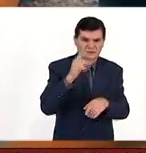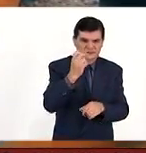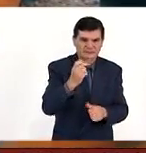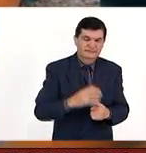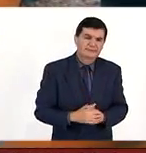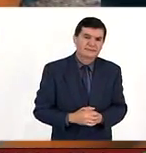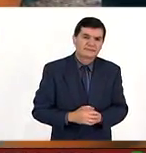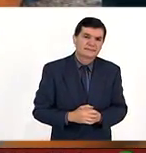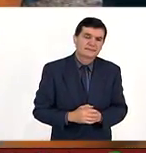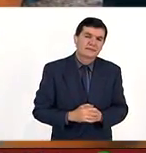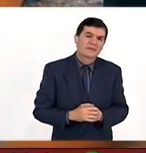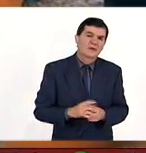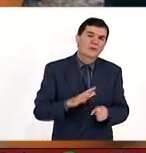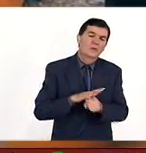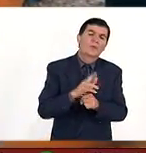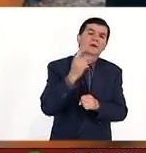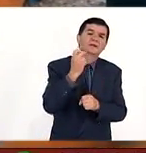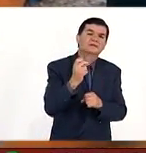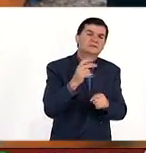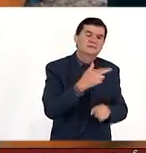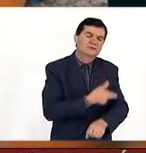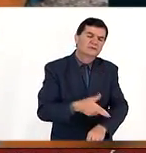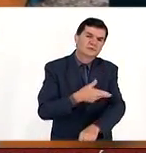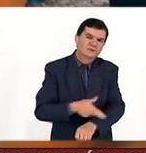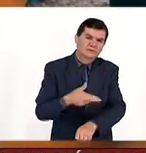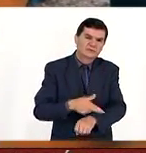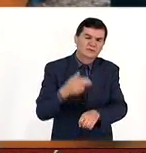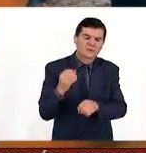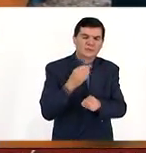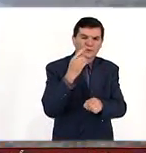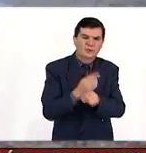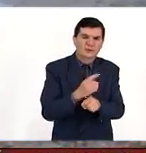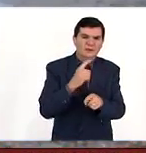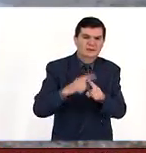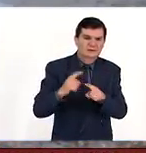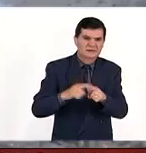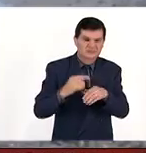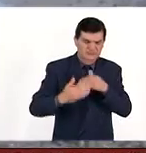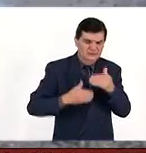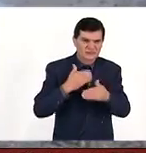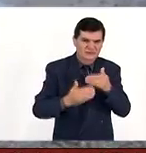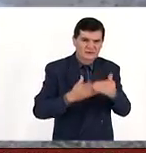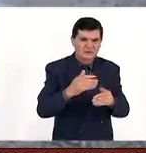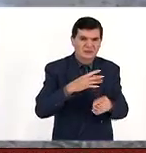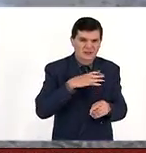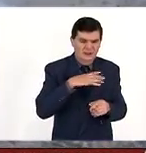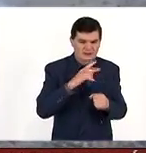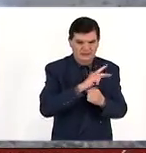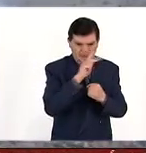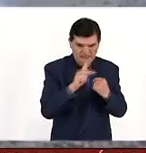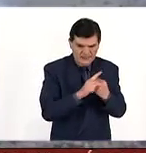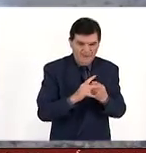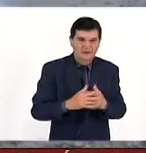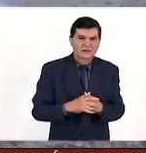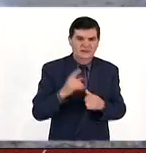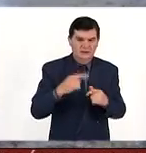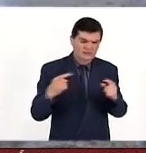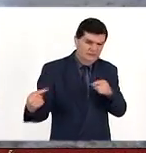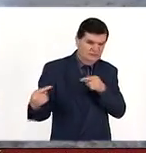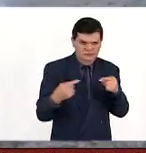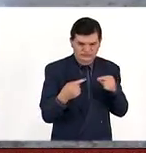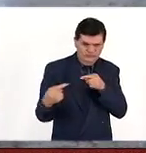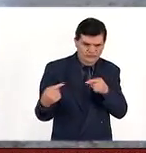cuáles son las posibles soluciones las alternativas es todo un proceso está en los países en conflicto